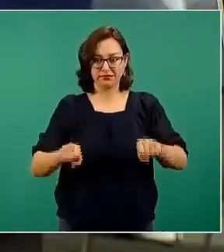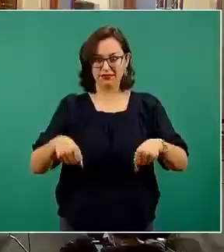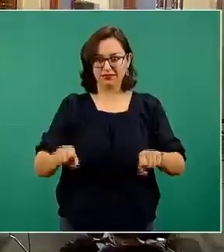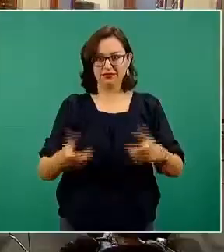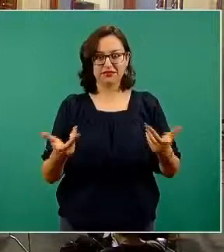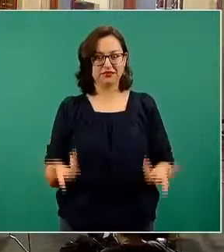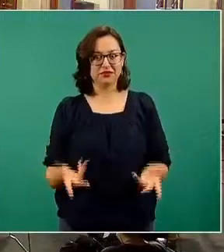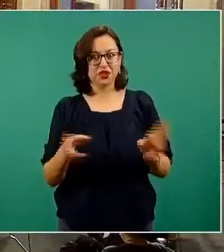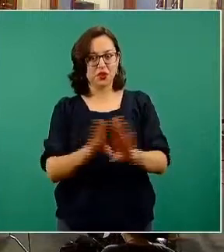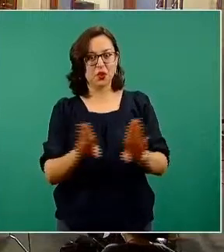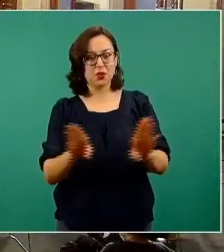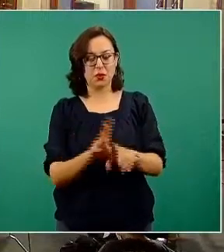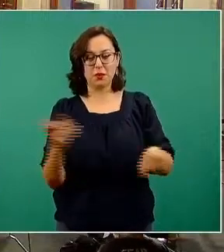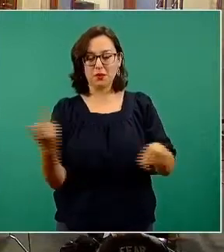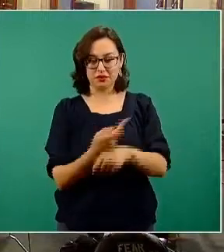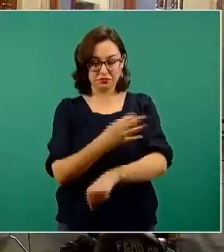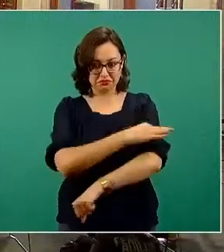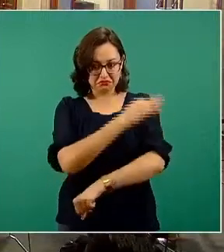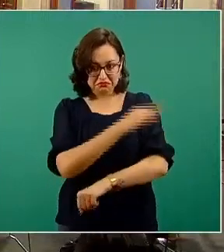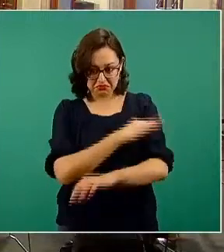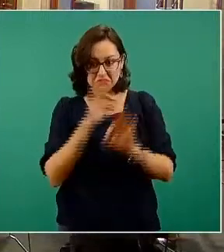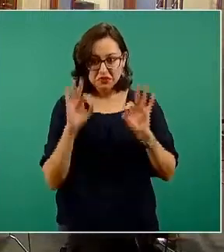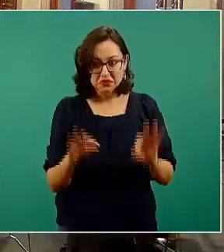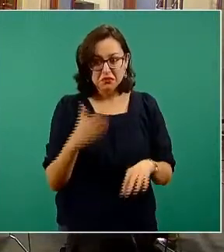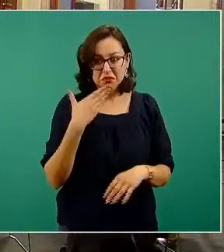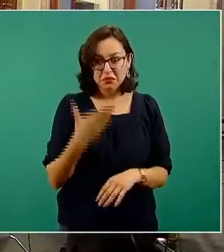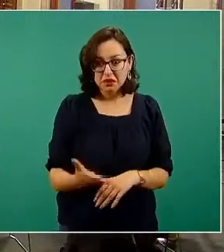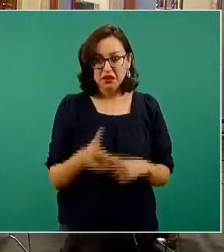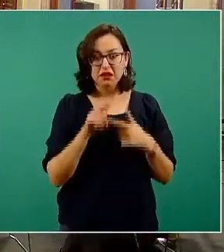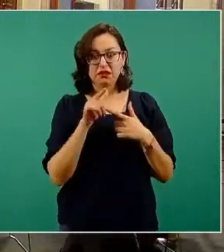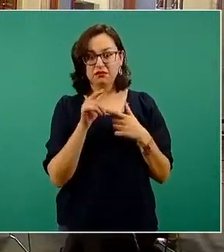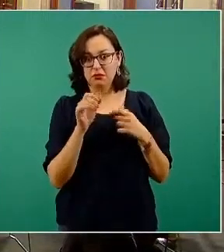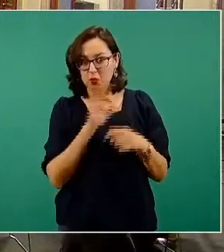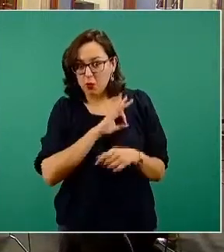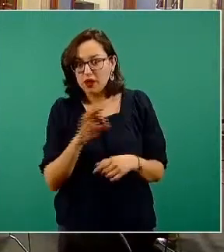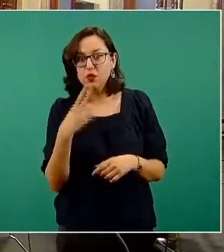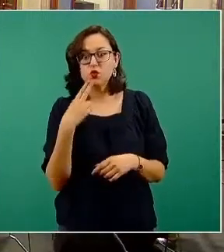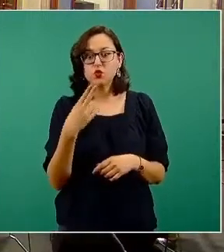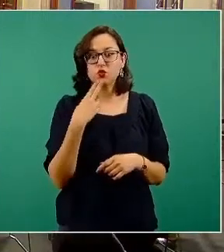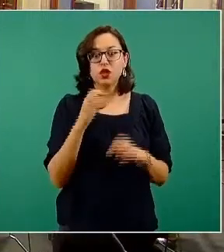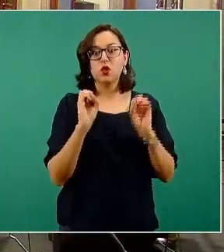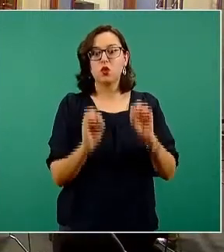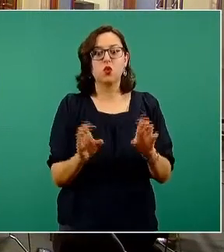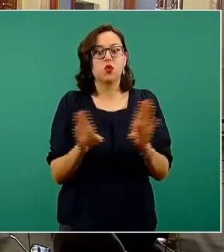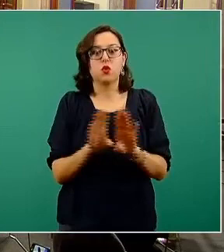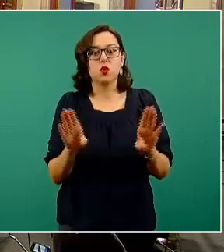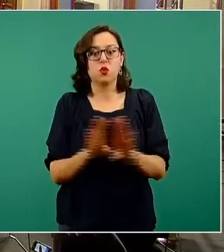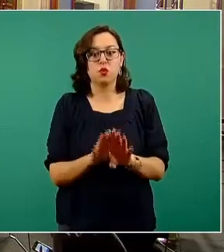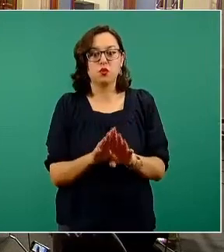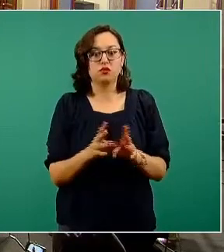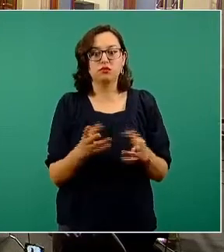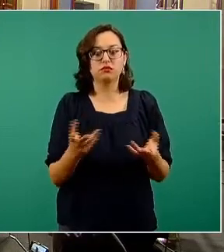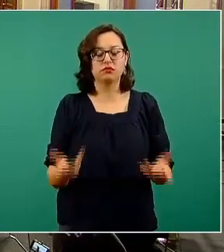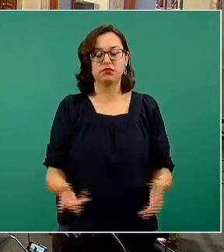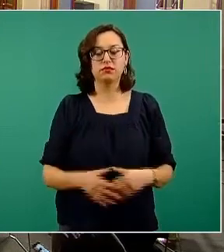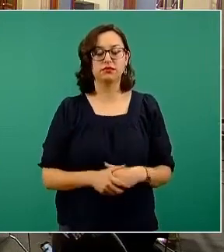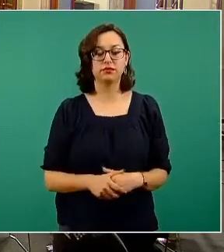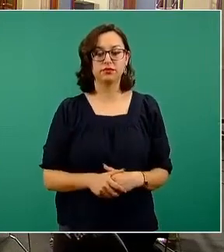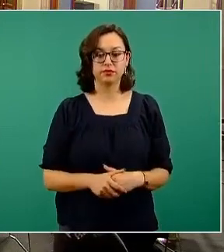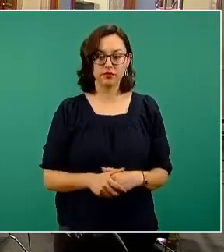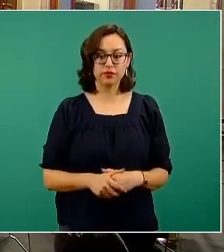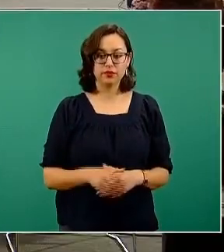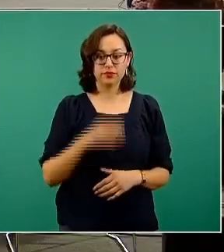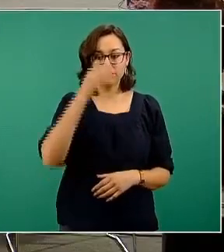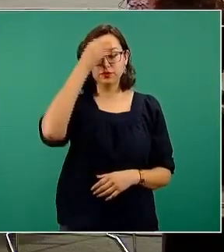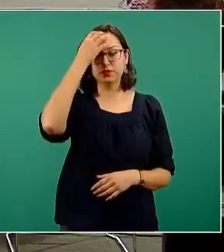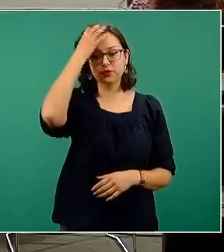respecto. ¿Serían viables estas vacunas? ¿Sí les van a seguir manejando así o sería otro tipo de manejo? Y tengo otra pregunta, gracias. Sí,